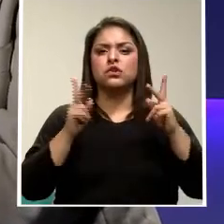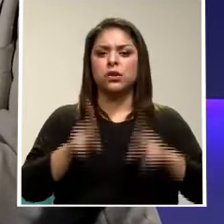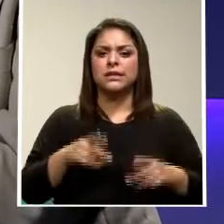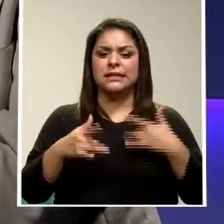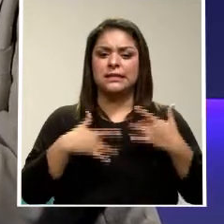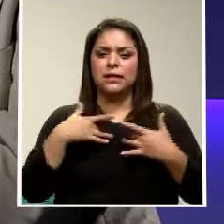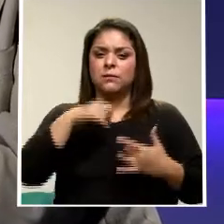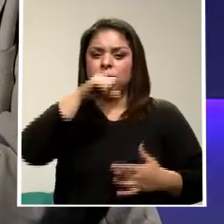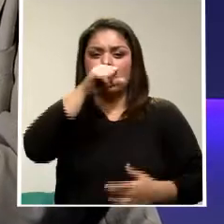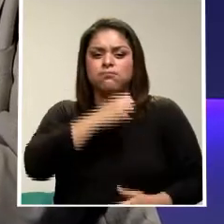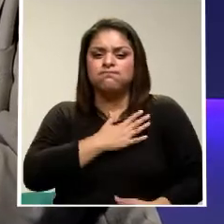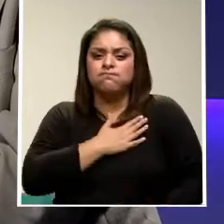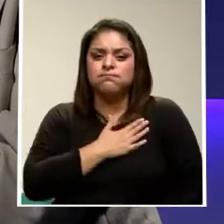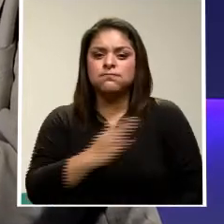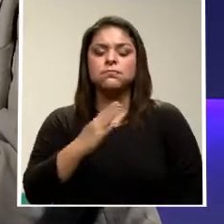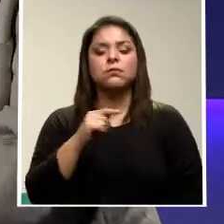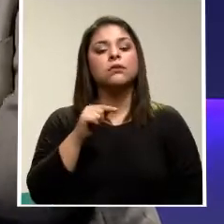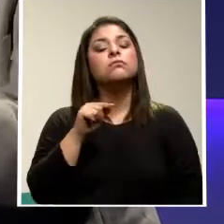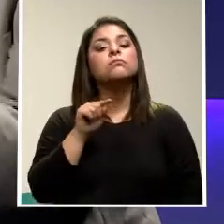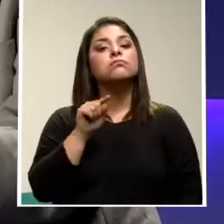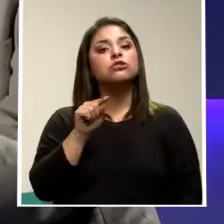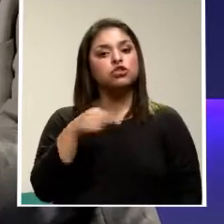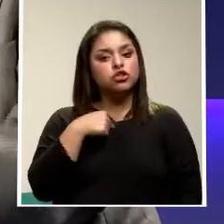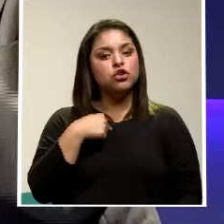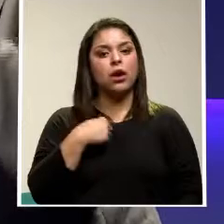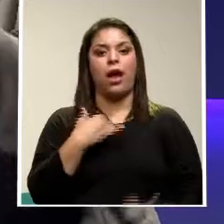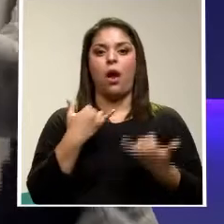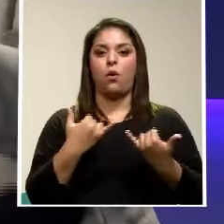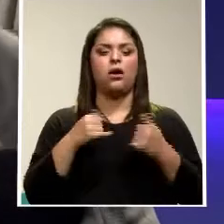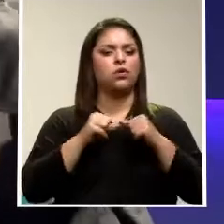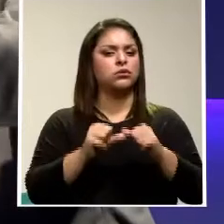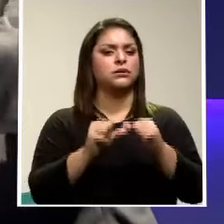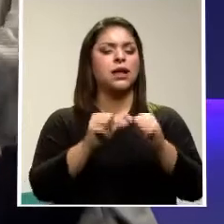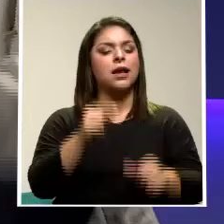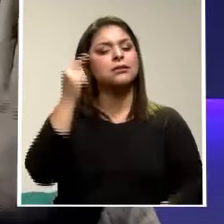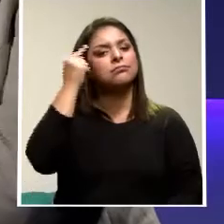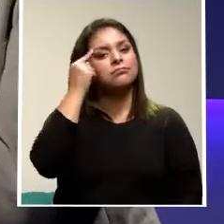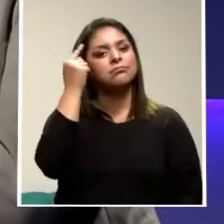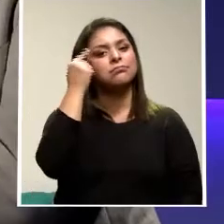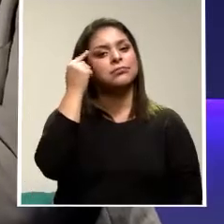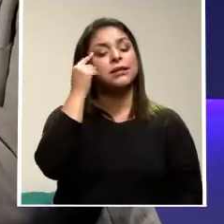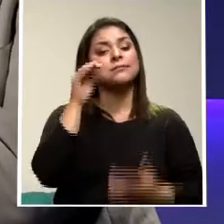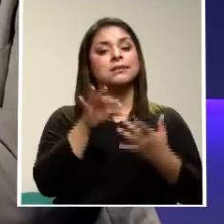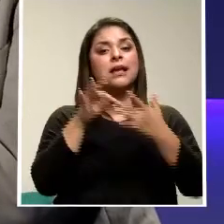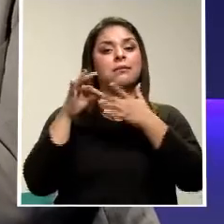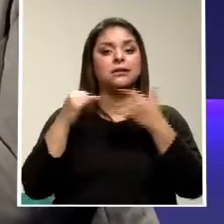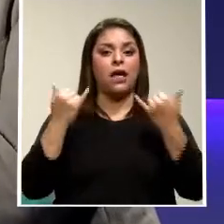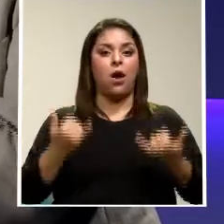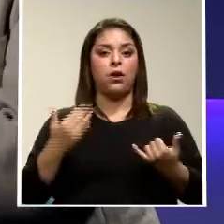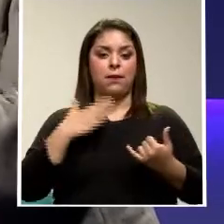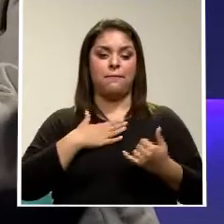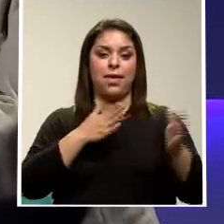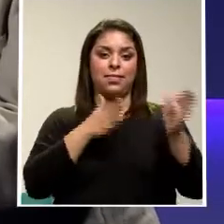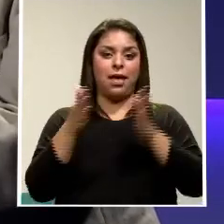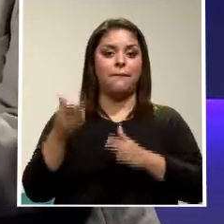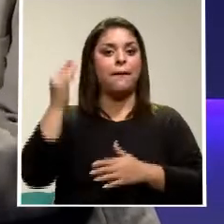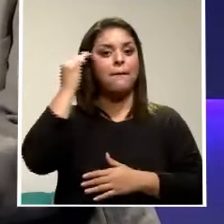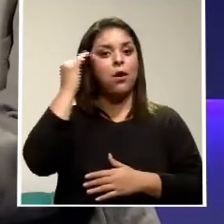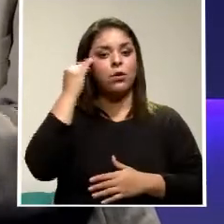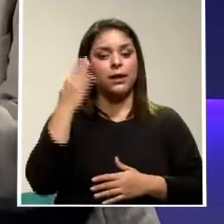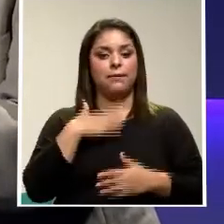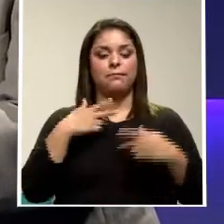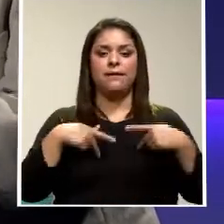dado un pie a una constante reflexión, sobre todo en esta etapa madura de mi vida, y desde luego he tenido